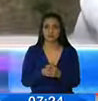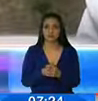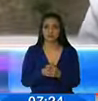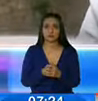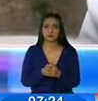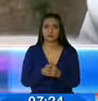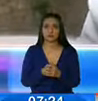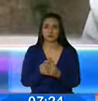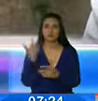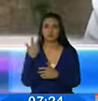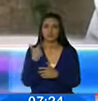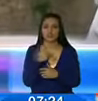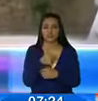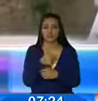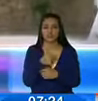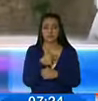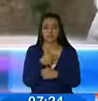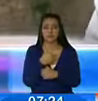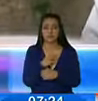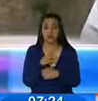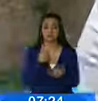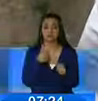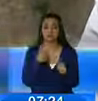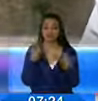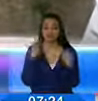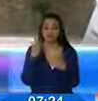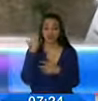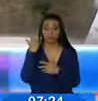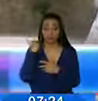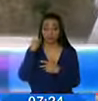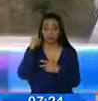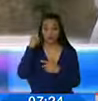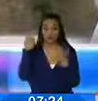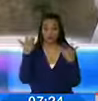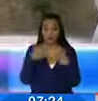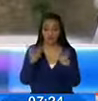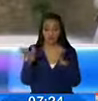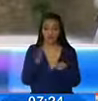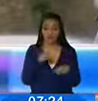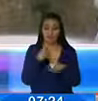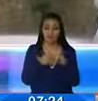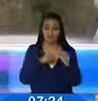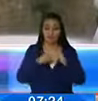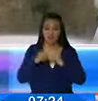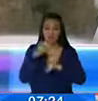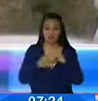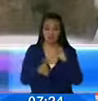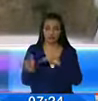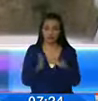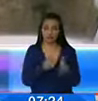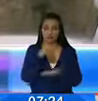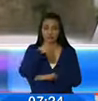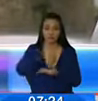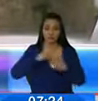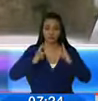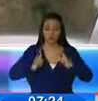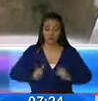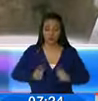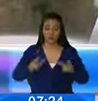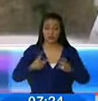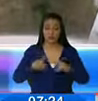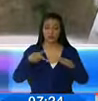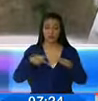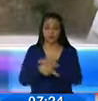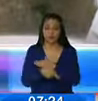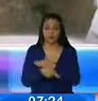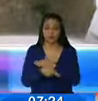la fecha del gobierno nacional, que estaría en mayo. Y también hay centros de salud pública que deben ser inaugurados